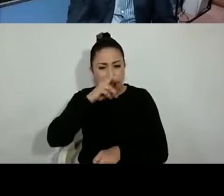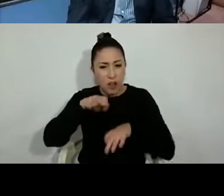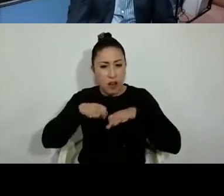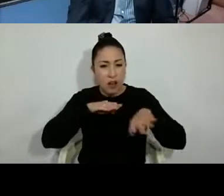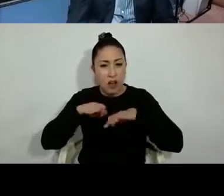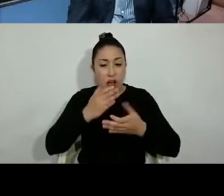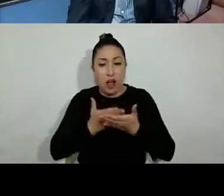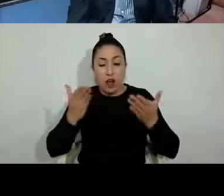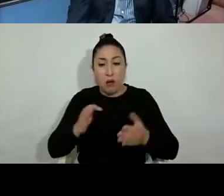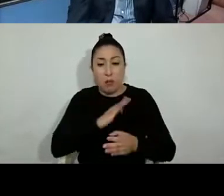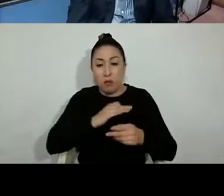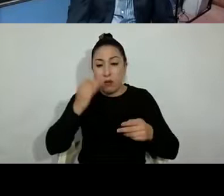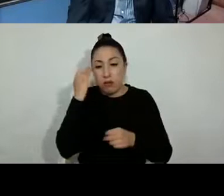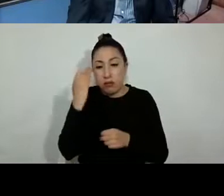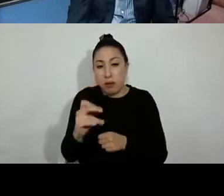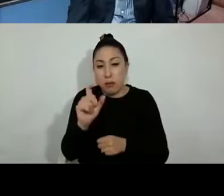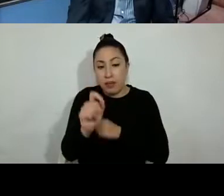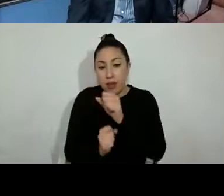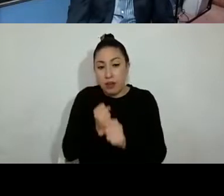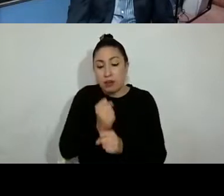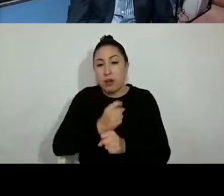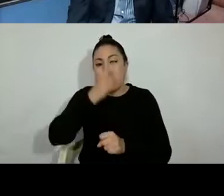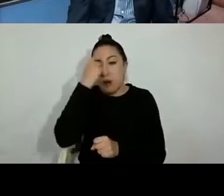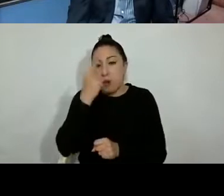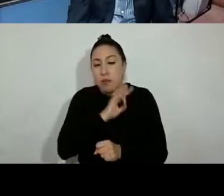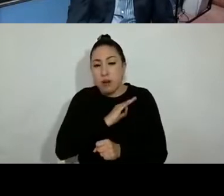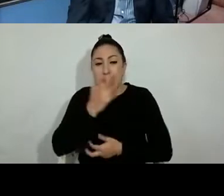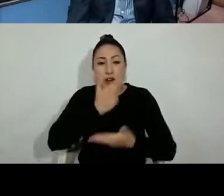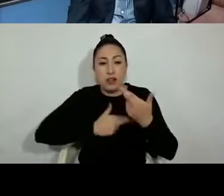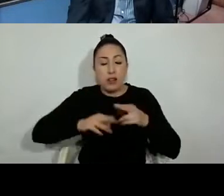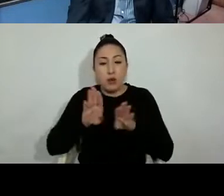recuperemos los desastres que causó el neoliberalismo.